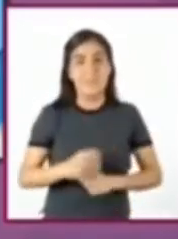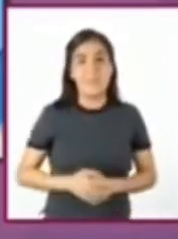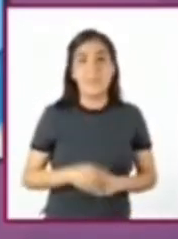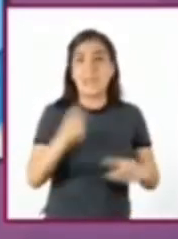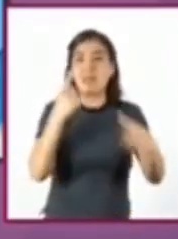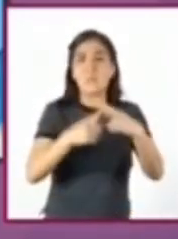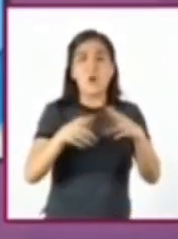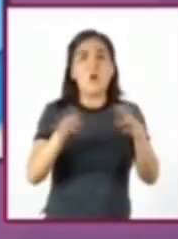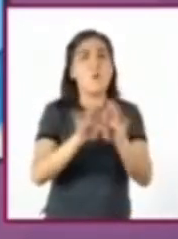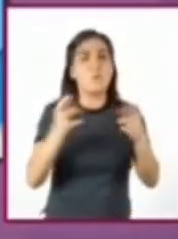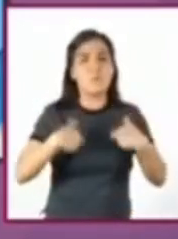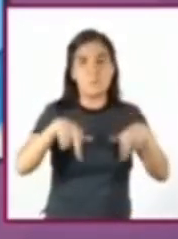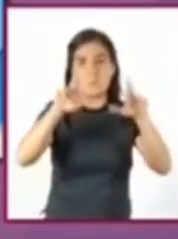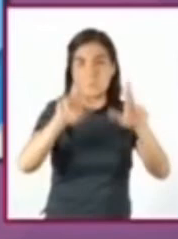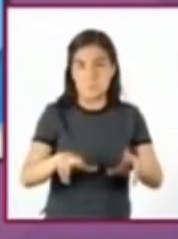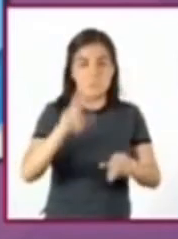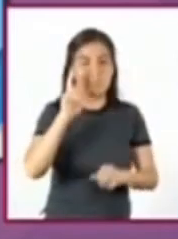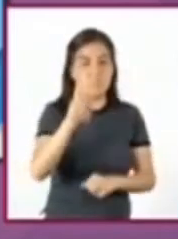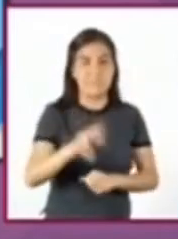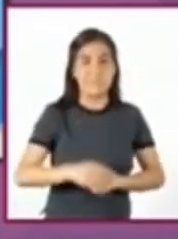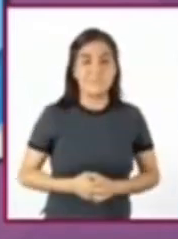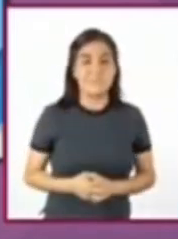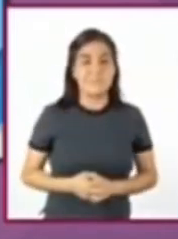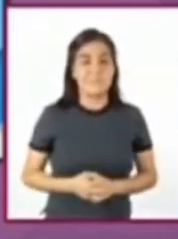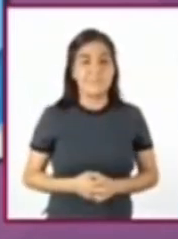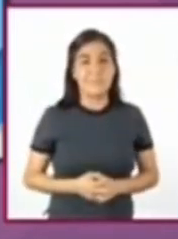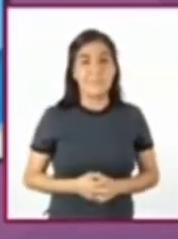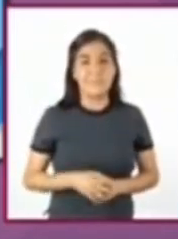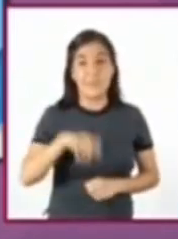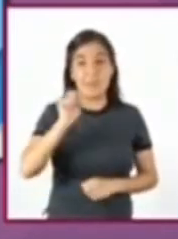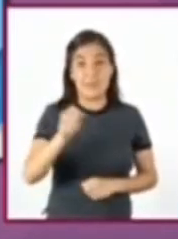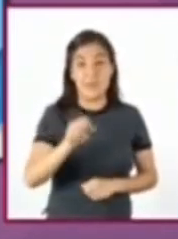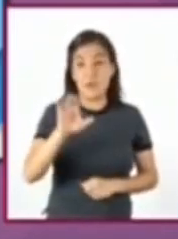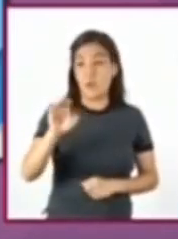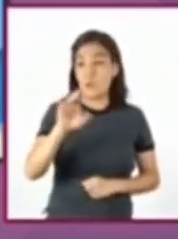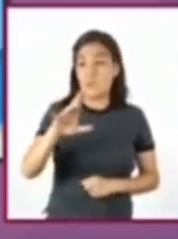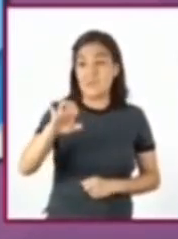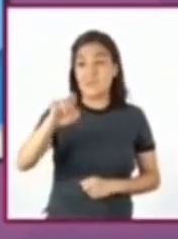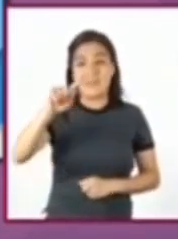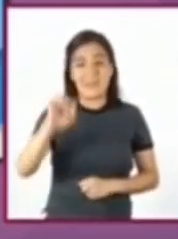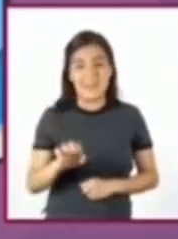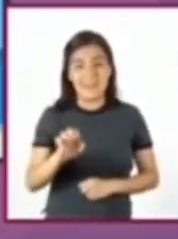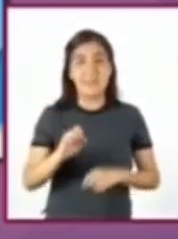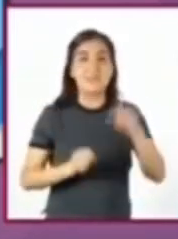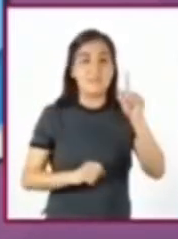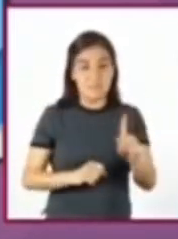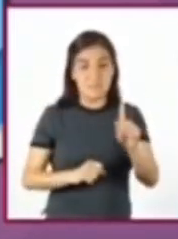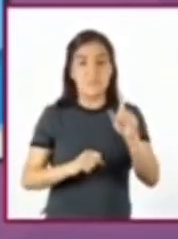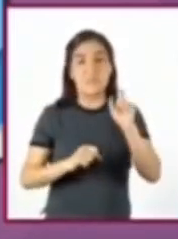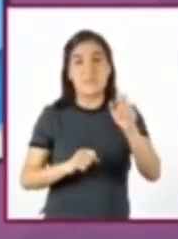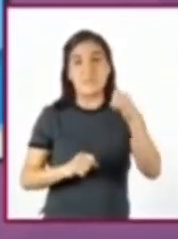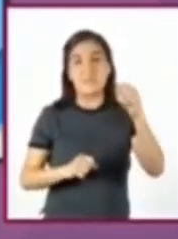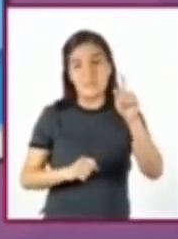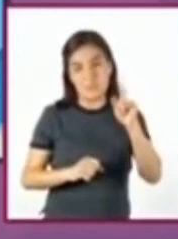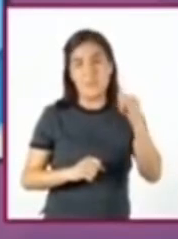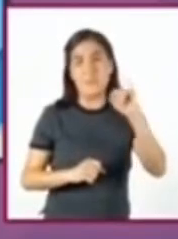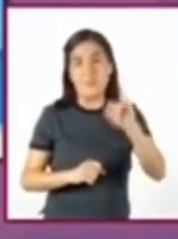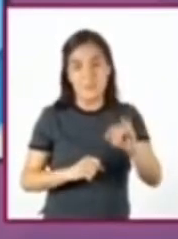Matemáticamente, esta ley se expresa de la siguiente manera. La corriente es igual al voltaje entre la resistencia.